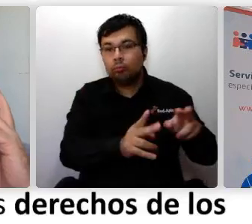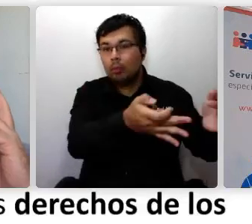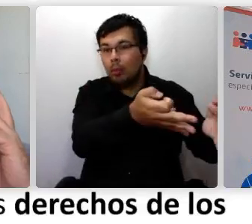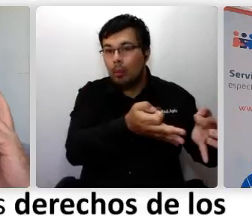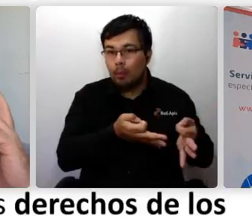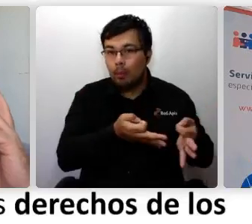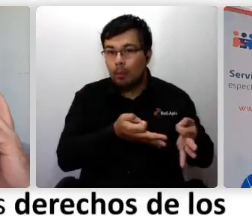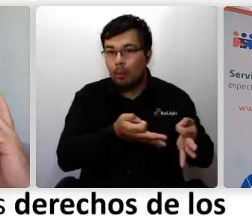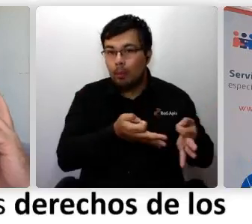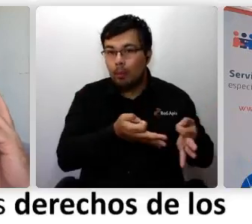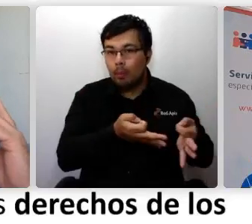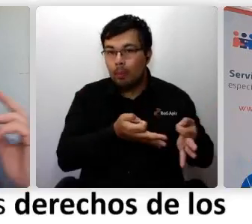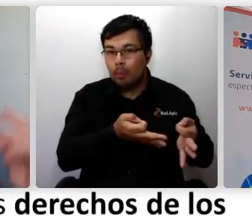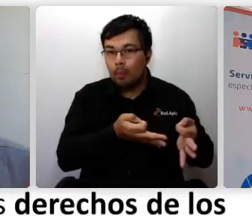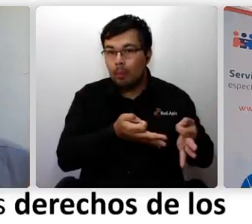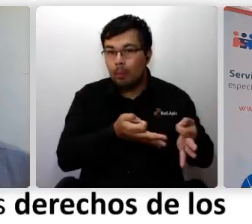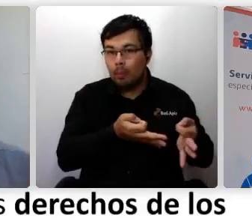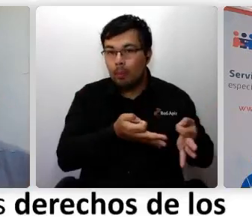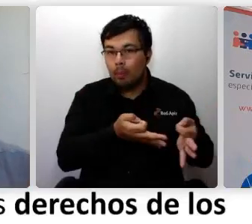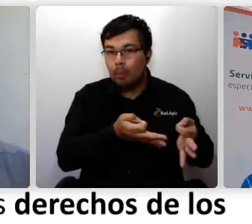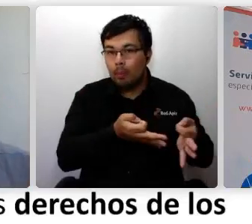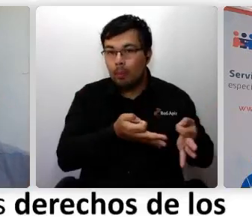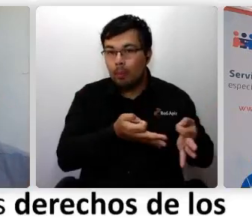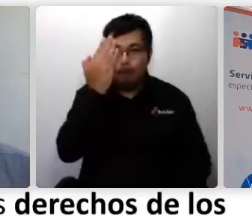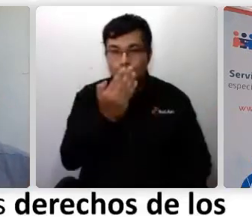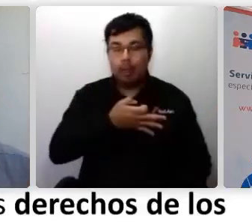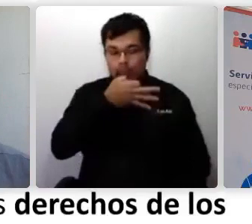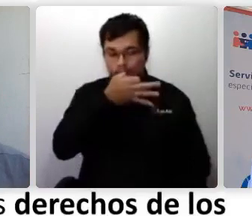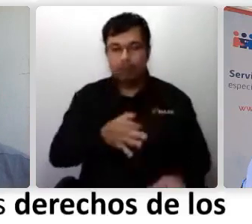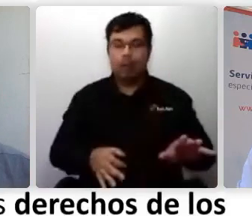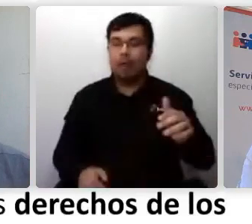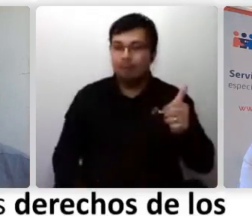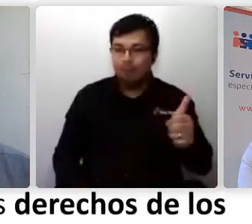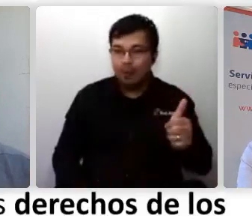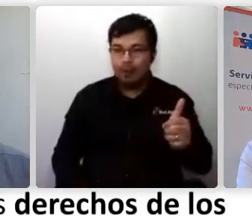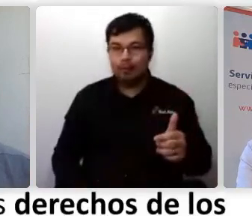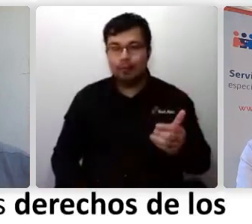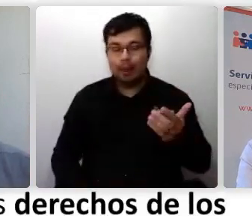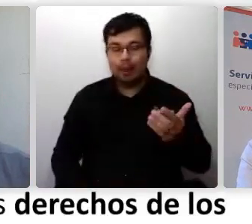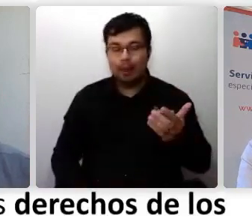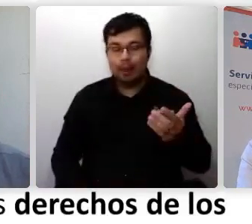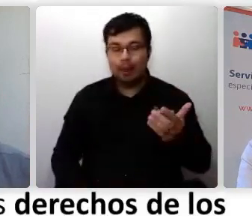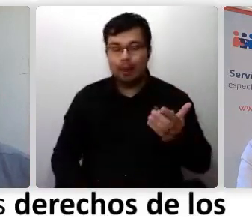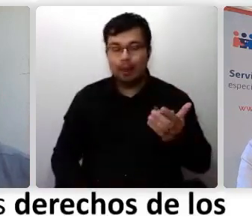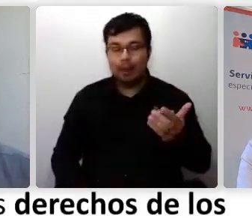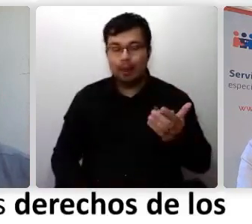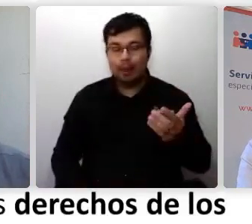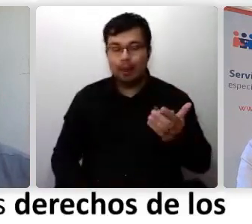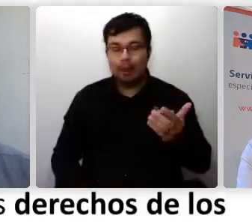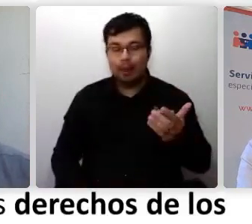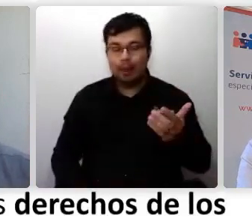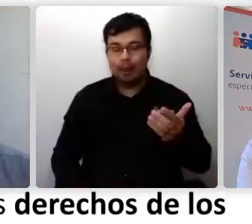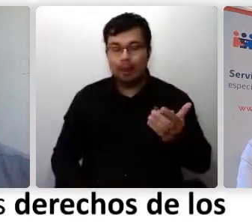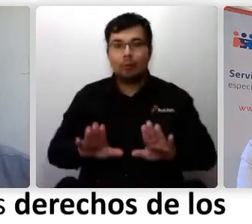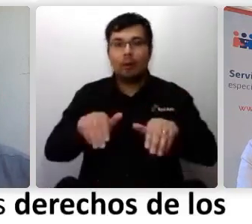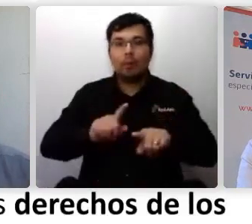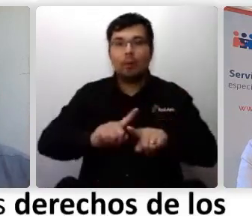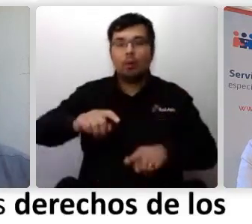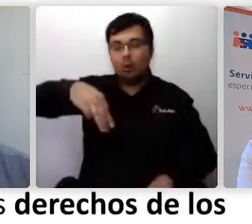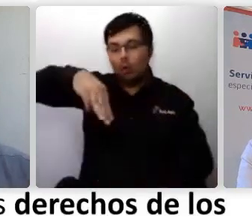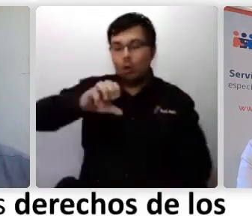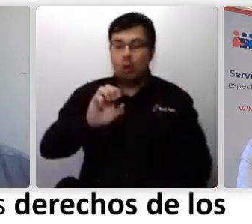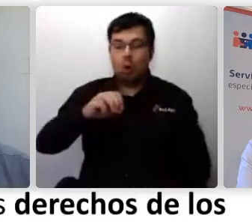podemos apoyarlo en decirle, sí, es el camino correcto, eso es lo que hay que hacer. Creo correcto, correcto. Y de esa misma línea, Omar Maureira, gracias Omar,